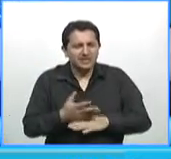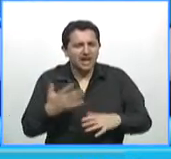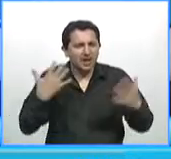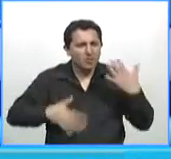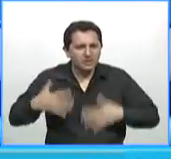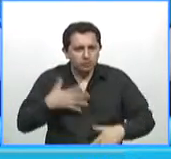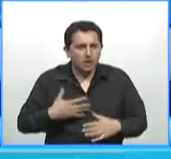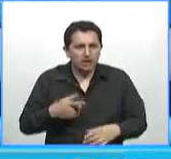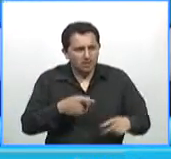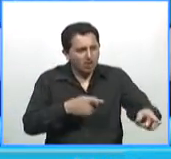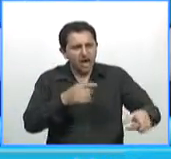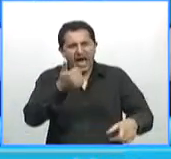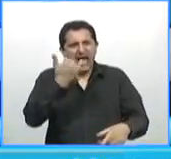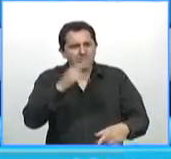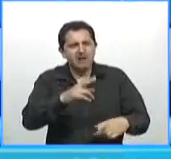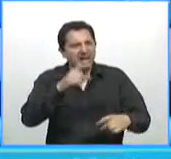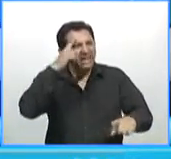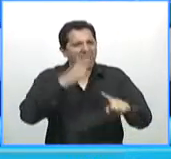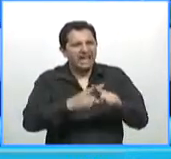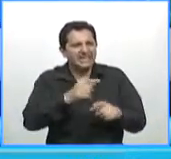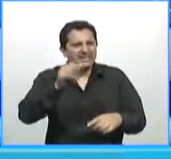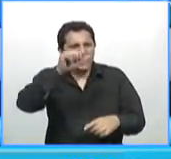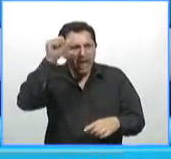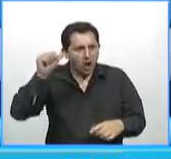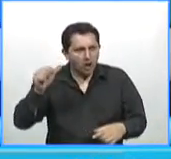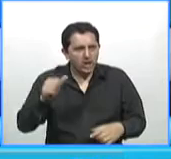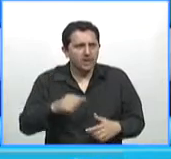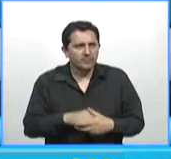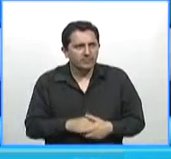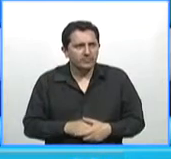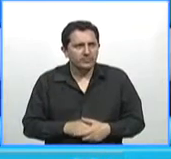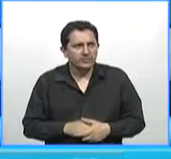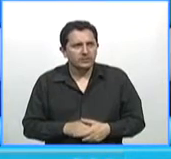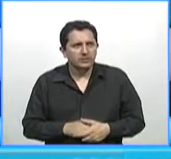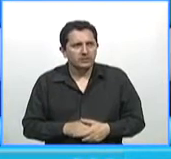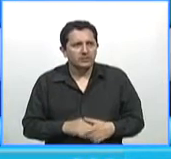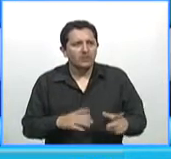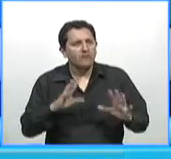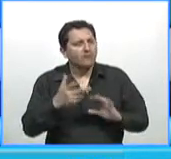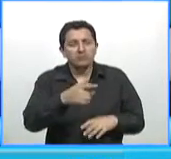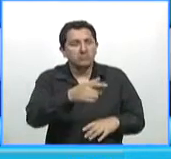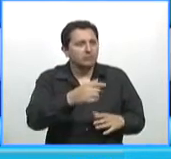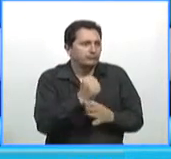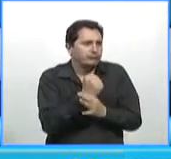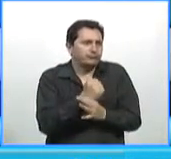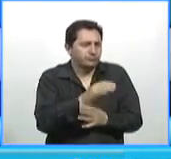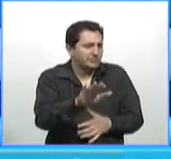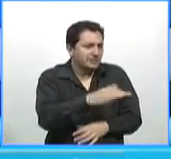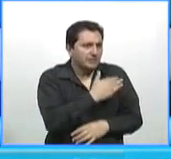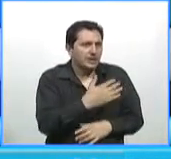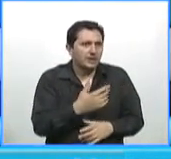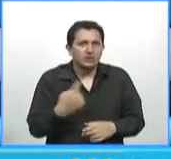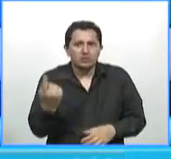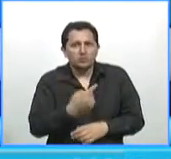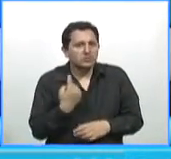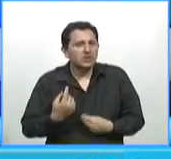una ex-leona, o al menos no una leona activa. Esa silla vacía, ¿cómo se vivió y qué